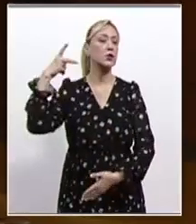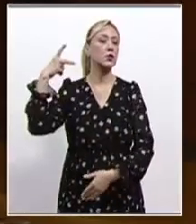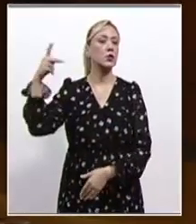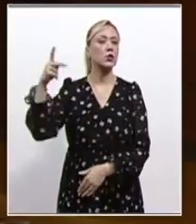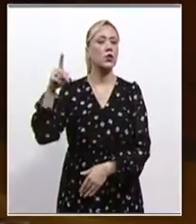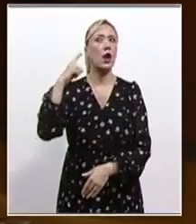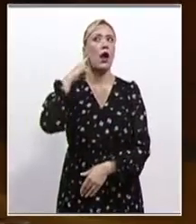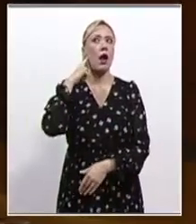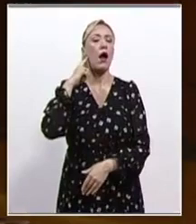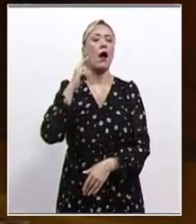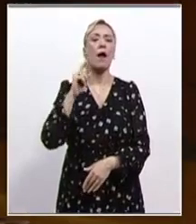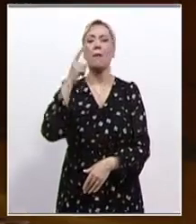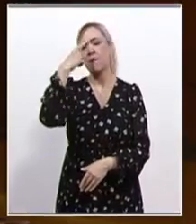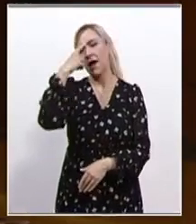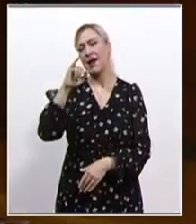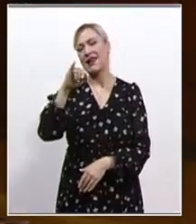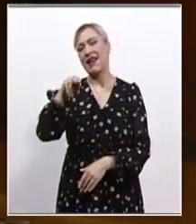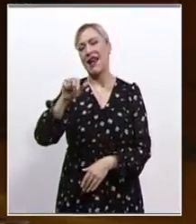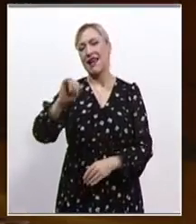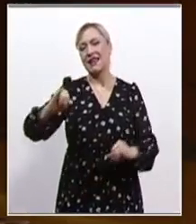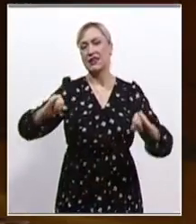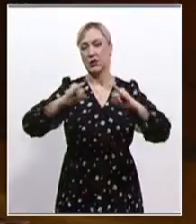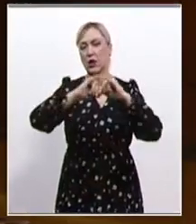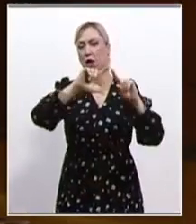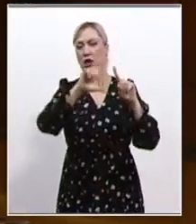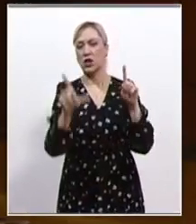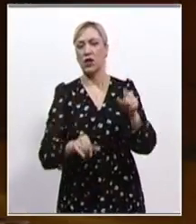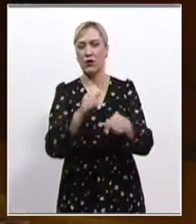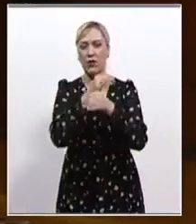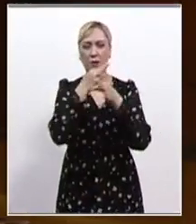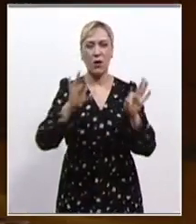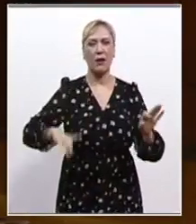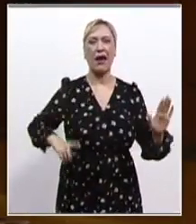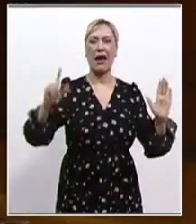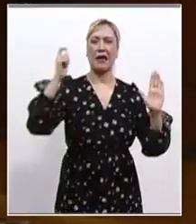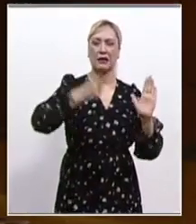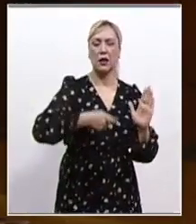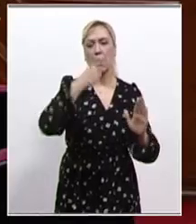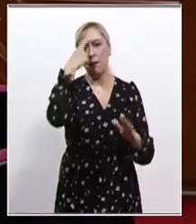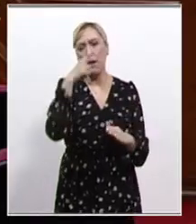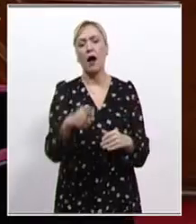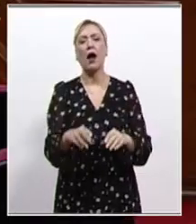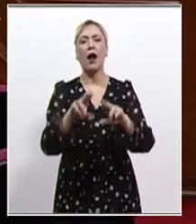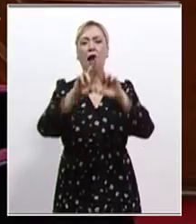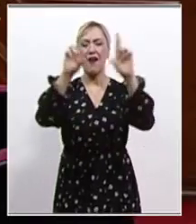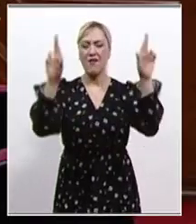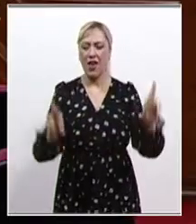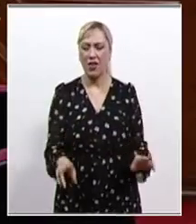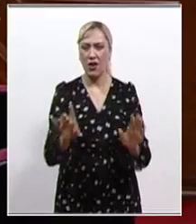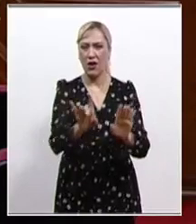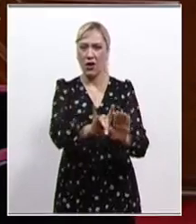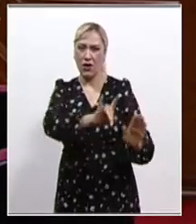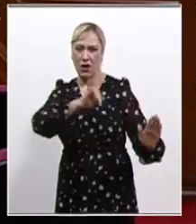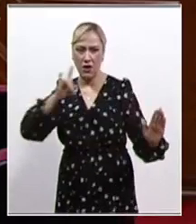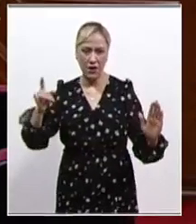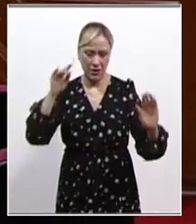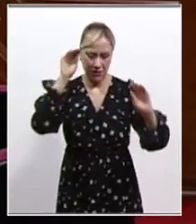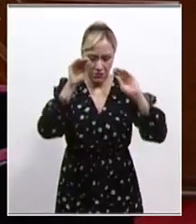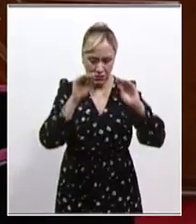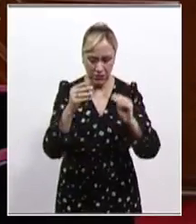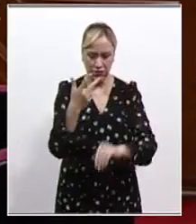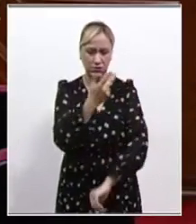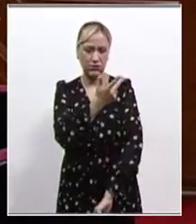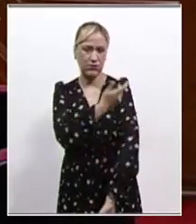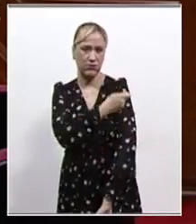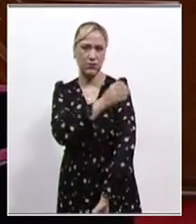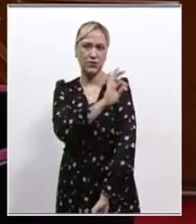entregar información sobre las cantidades de los equipos de refrigeración para el correcto almacenamiento y distribución